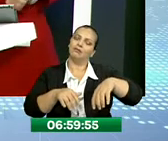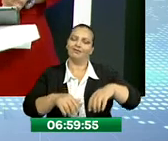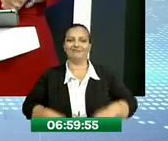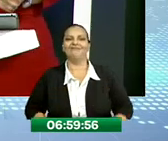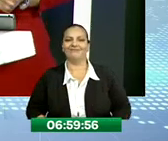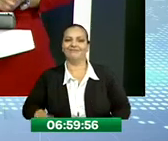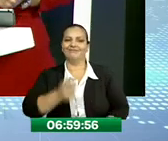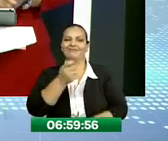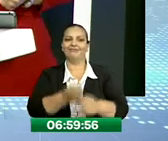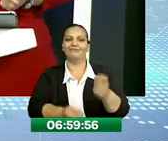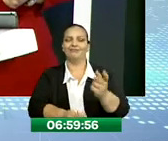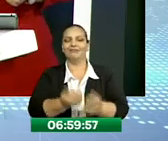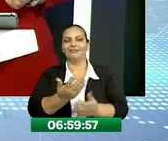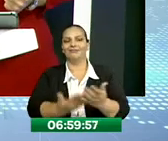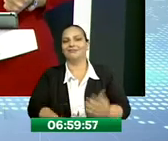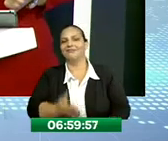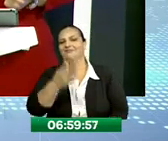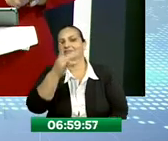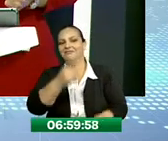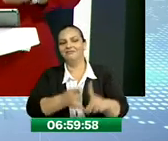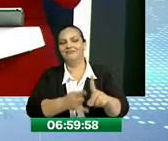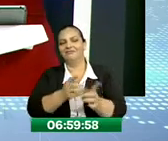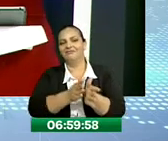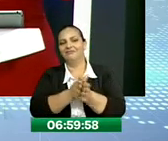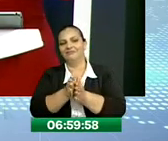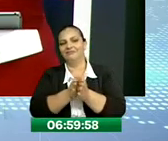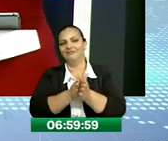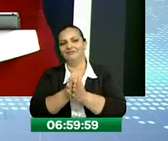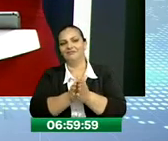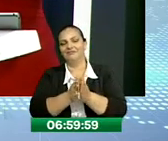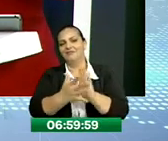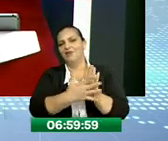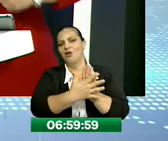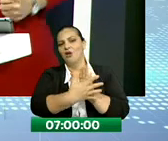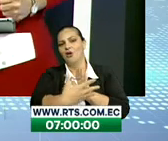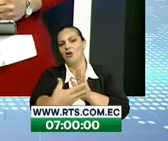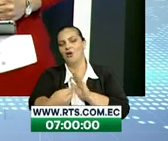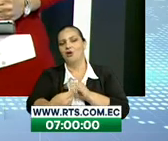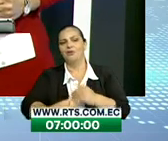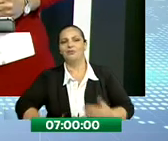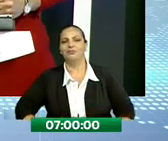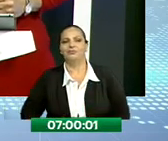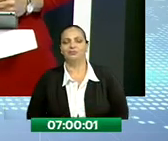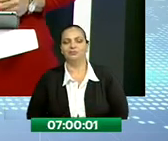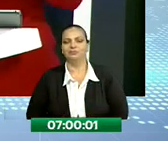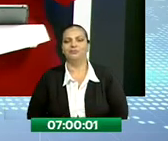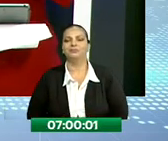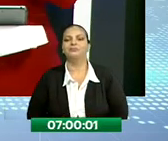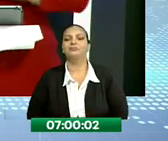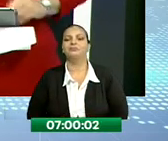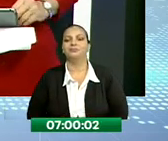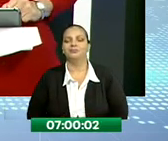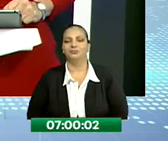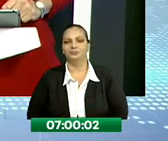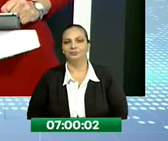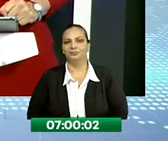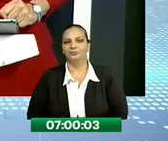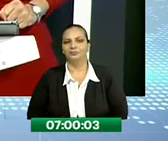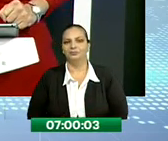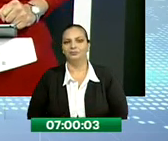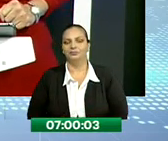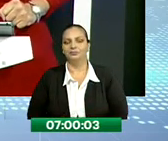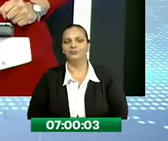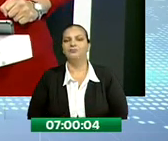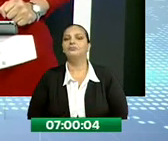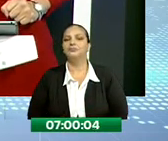u otra manera parodia a nuestra querida Bombón. Ahí, siempre, reportando desde el lugar de los hechos en la comunidad. Vamos a estar muy pendientes de tu